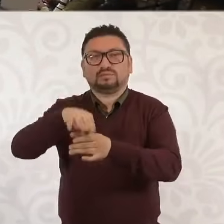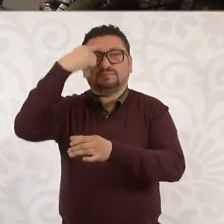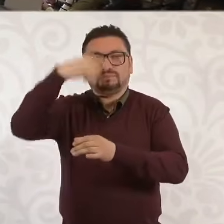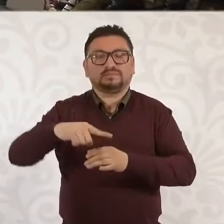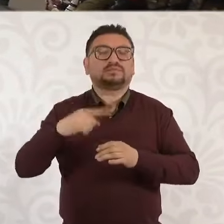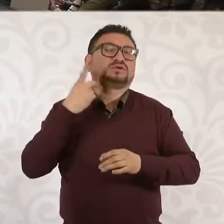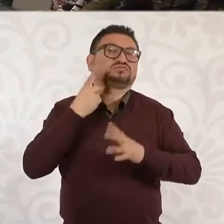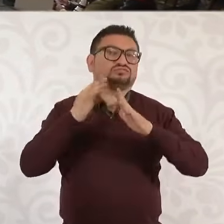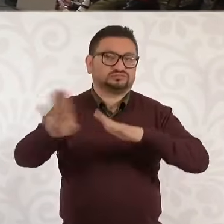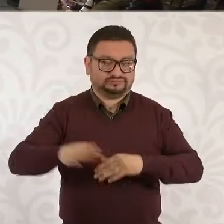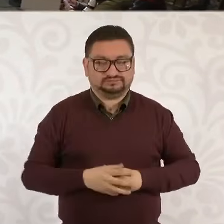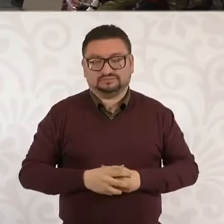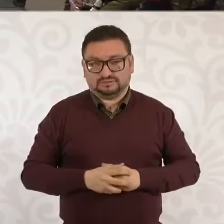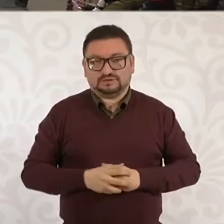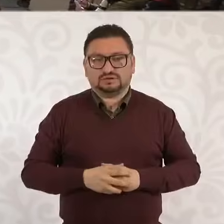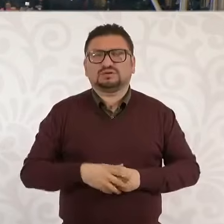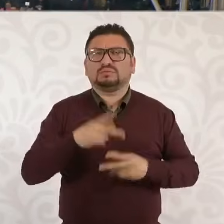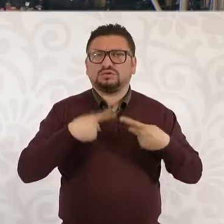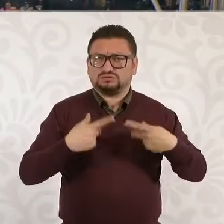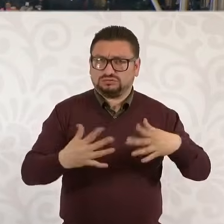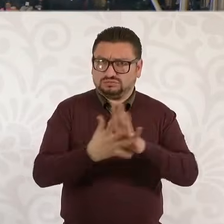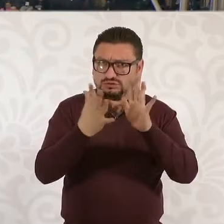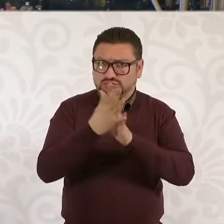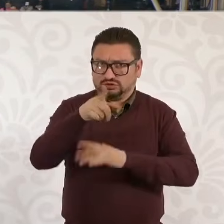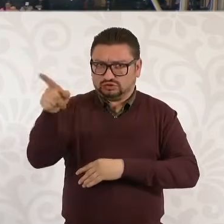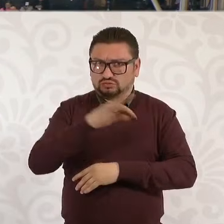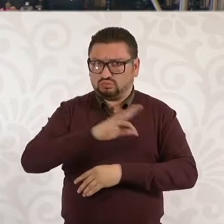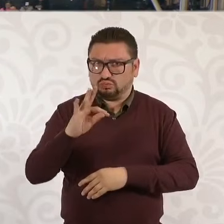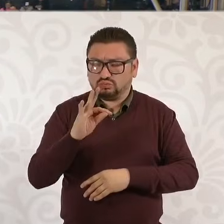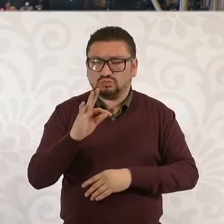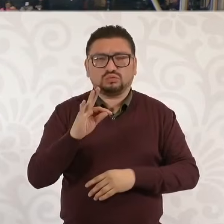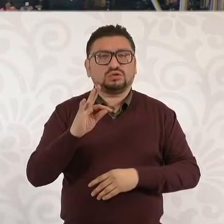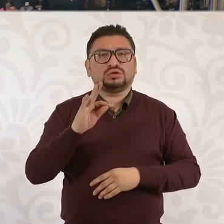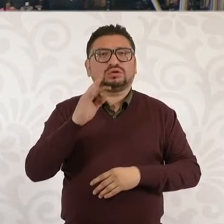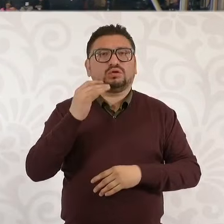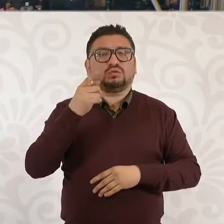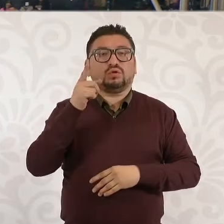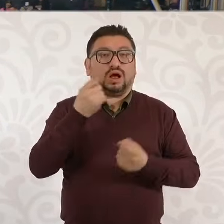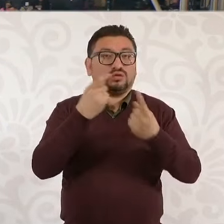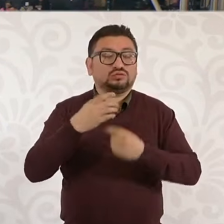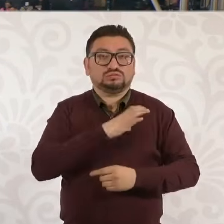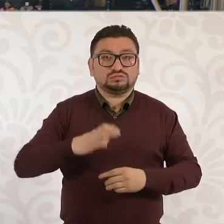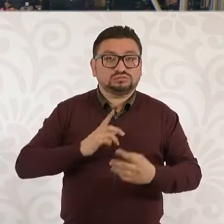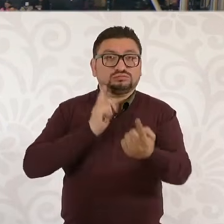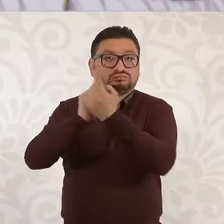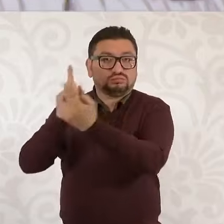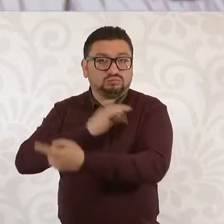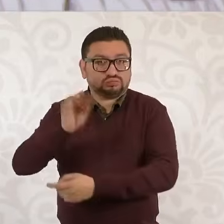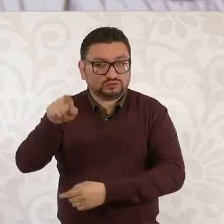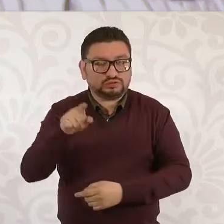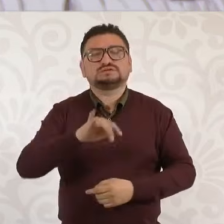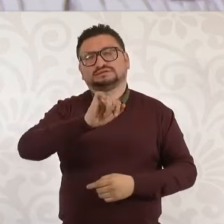Quienes participen como candidatos obviamente tendrían la posibilidad de hacer la propia campaña allá. Sí, bueno, con